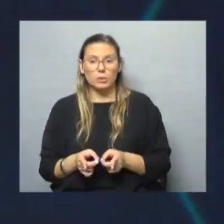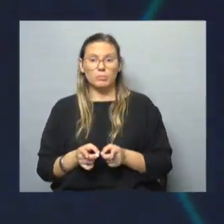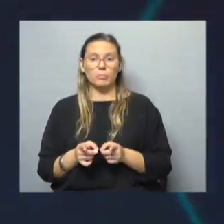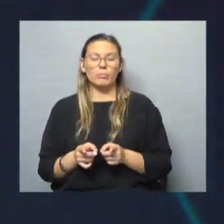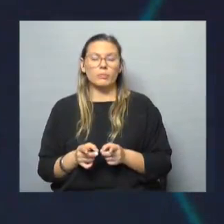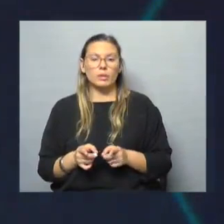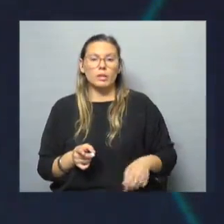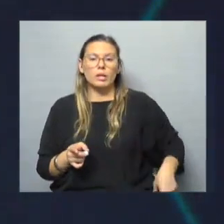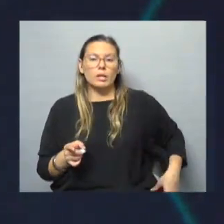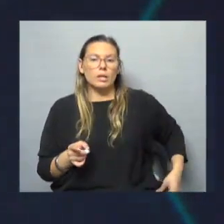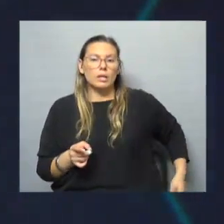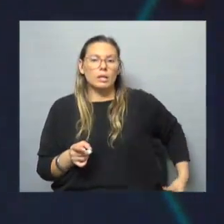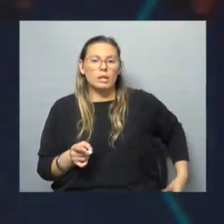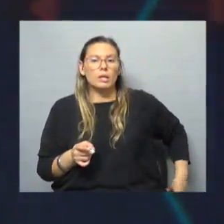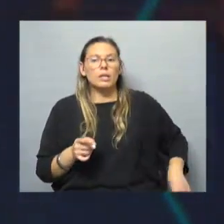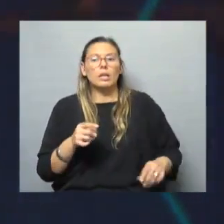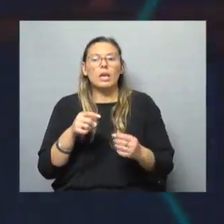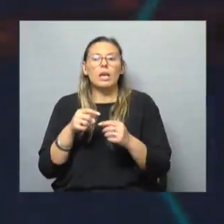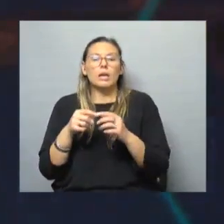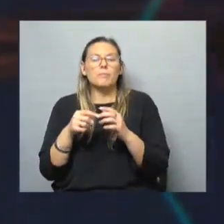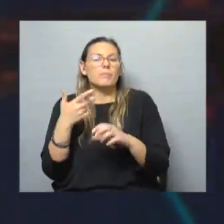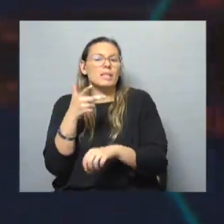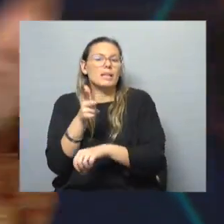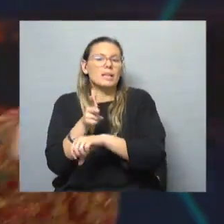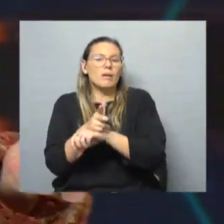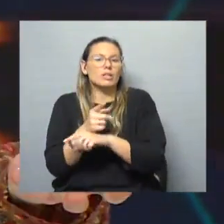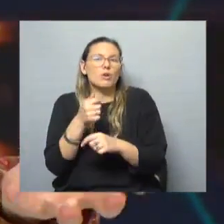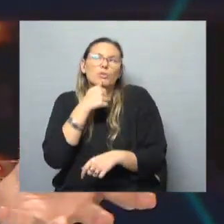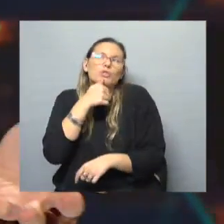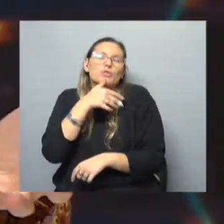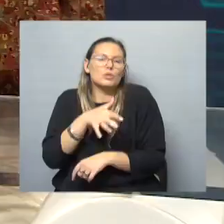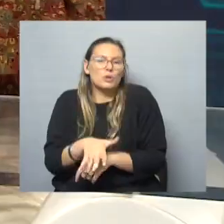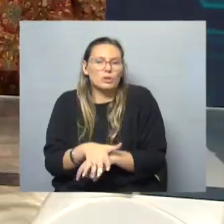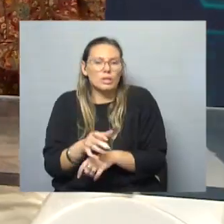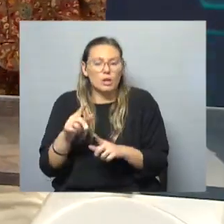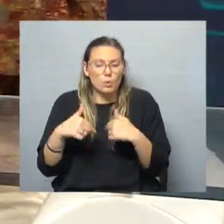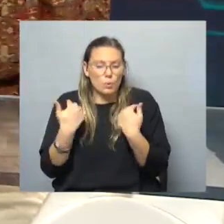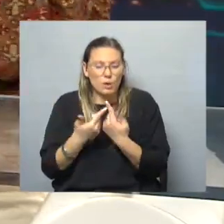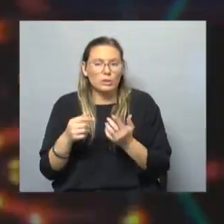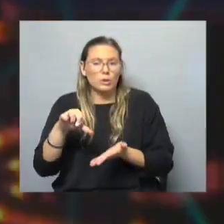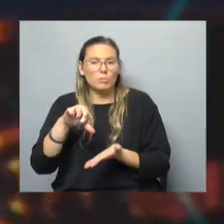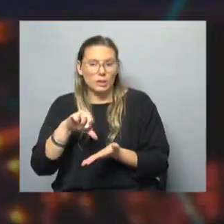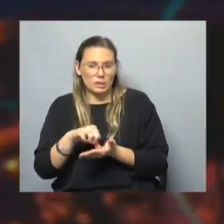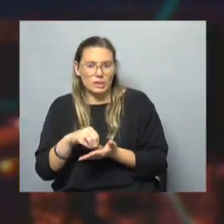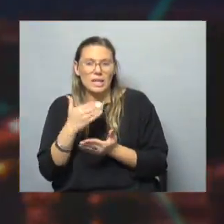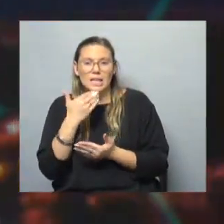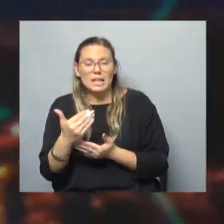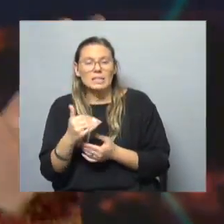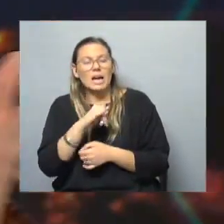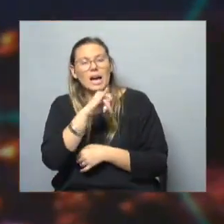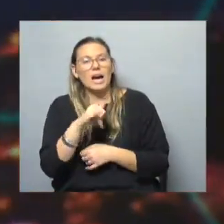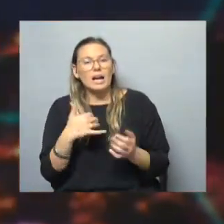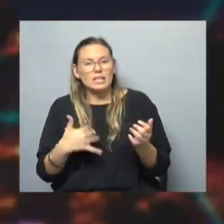casa también. Y bueno, que fue registrando cosas como parte de la historia de nuestro país también, de la mano de Zitarrosa y